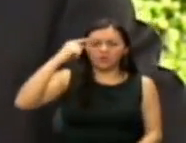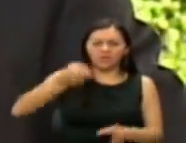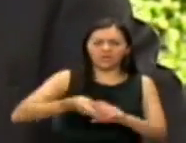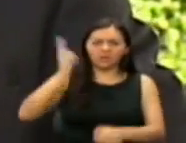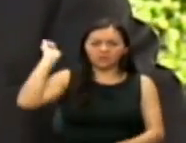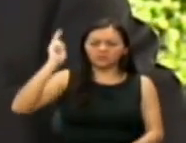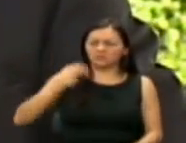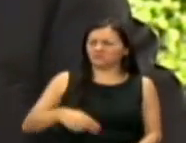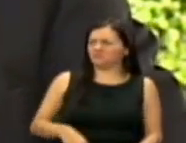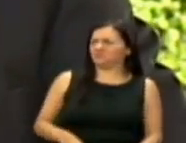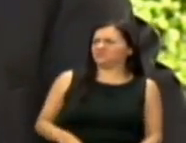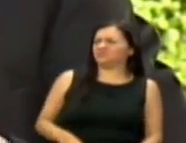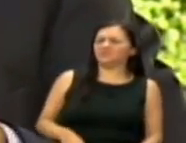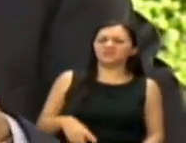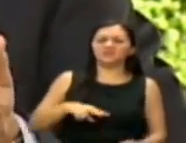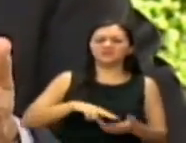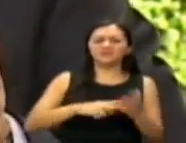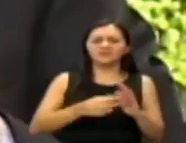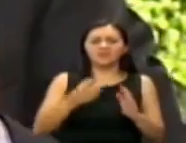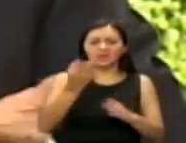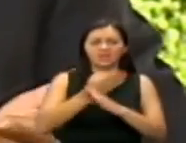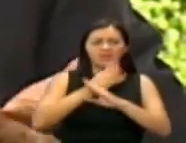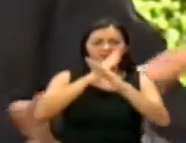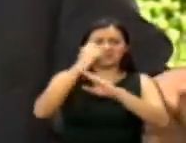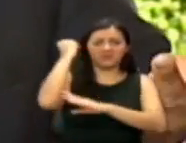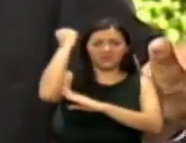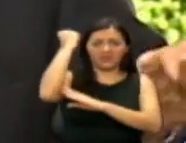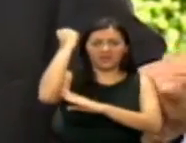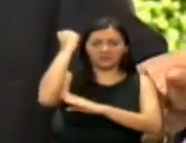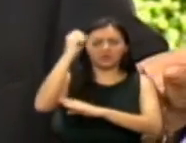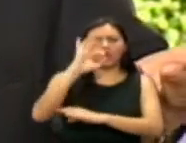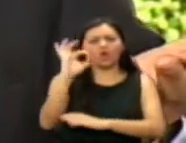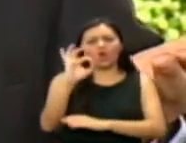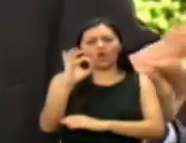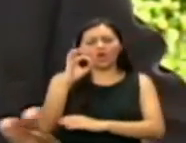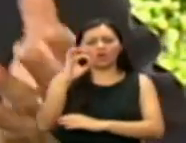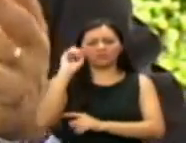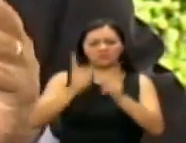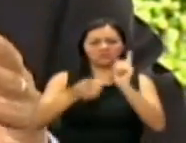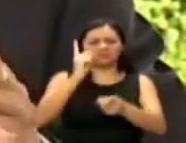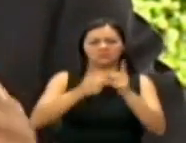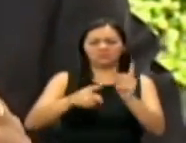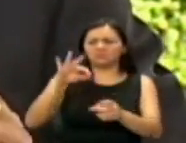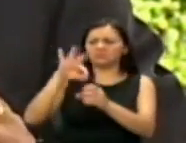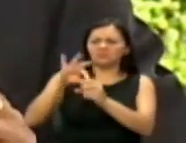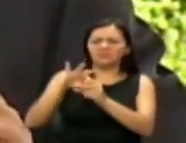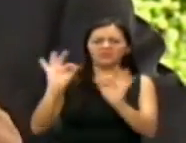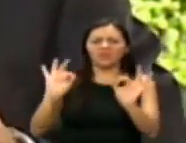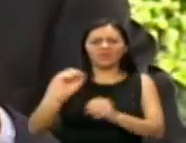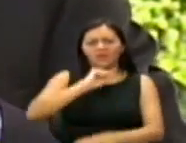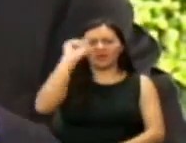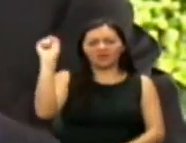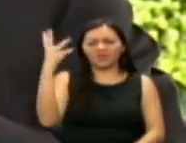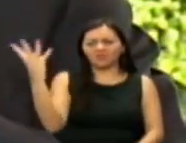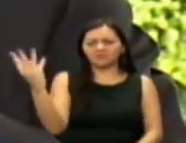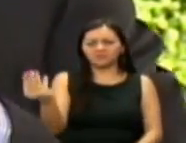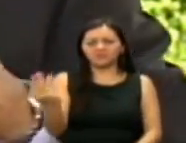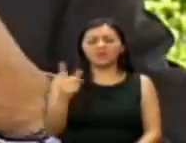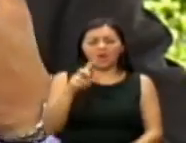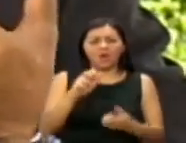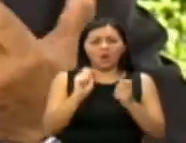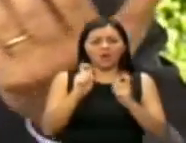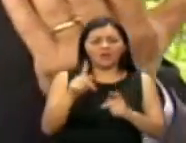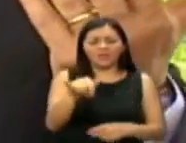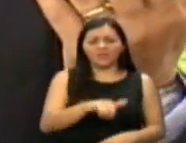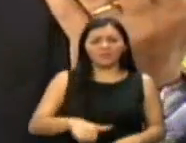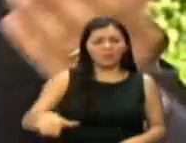defendiendo derechos, quieren gobernar sin ganar en las urnas. Eso es inaudito. Pero además, le insisto, en democracia,